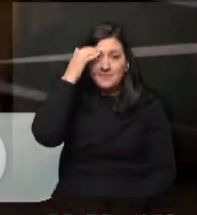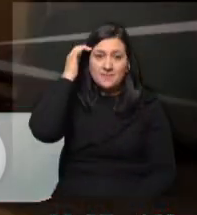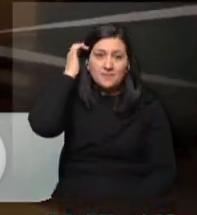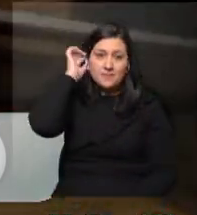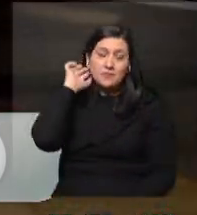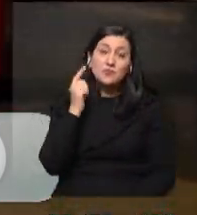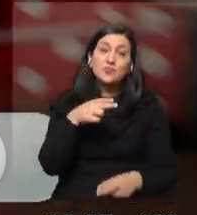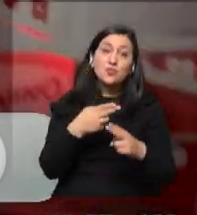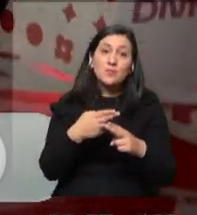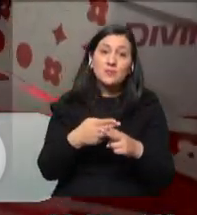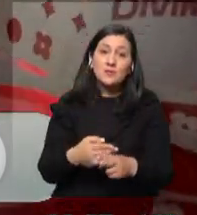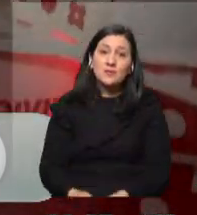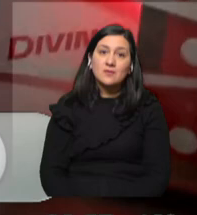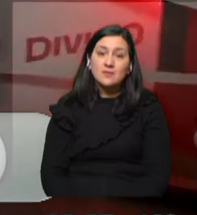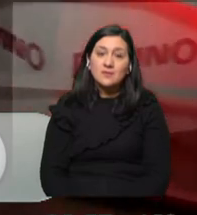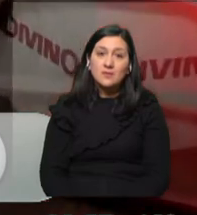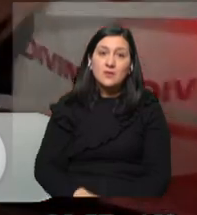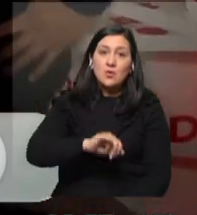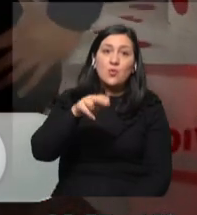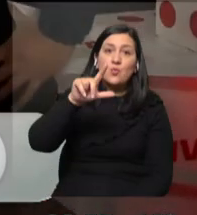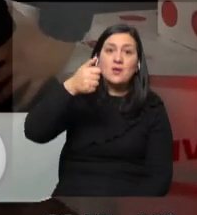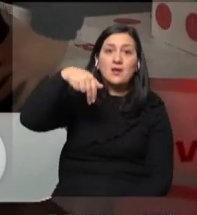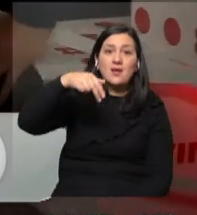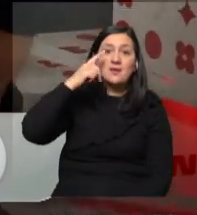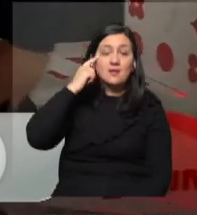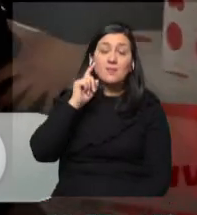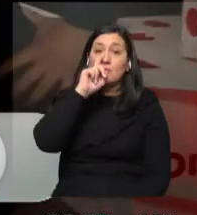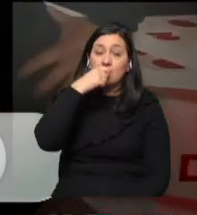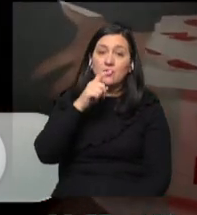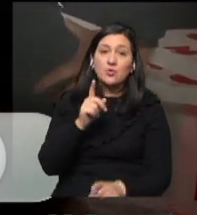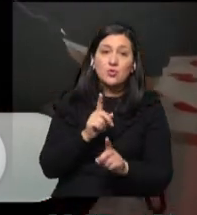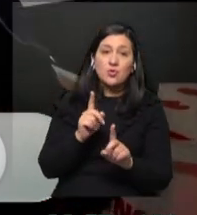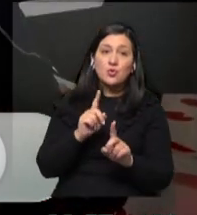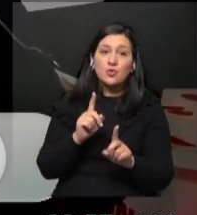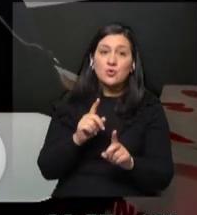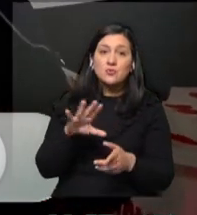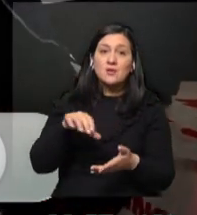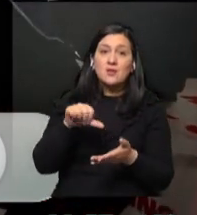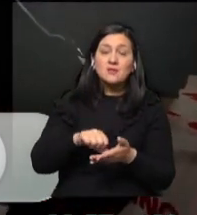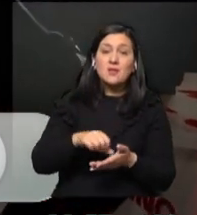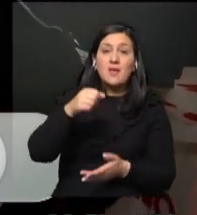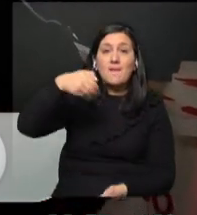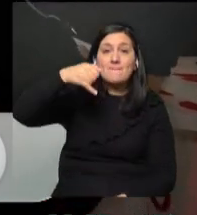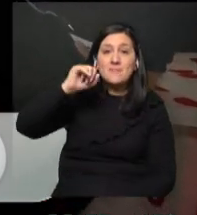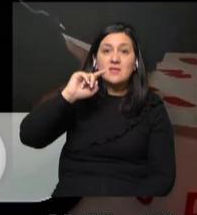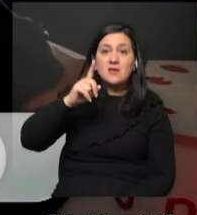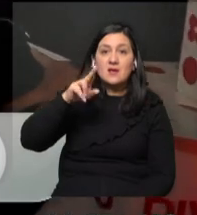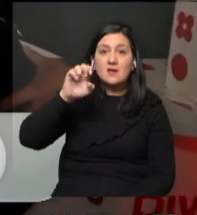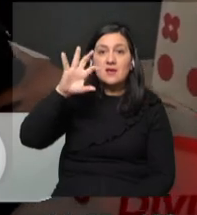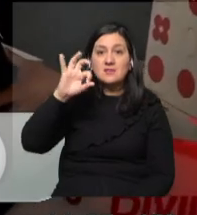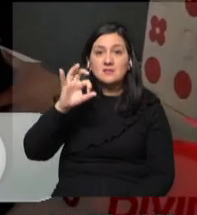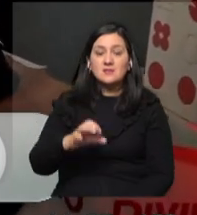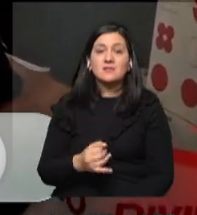es su nombre? Juliana Giacusa. ¿De dónde viene usted? ¿Es aquí de Montevideo o no? No, somos de la ciudad de Míguez. ¿De Míguez? De